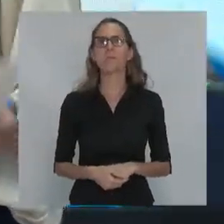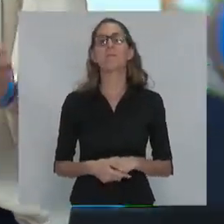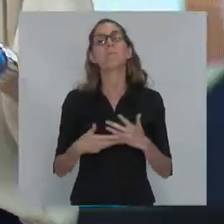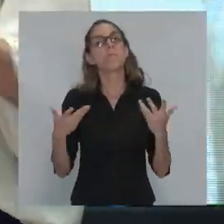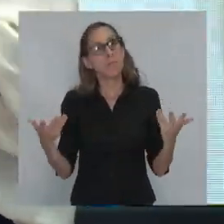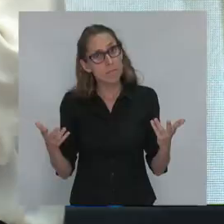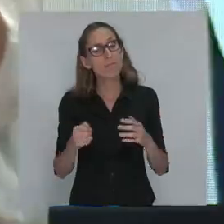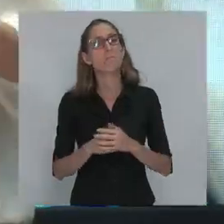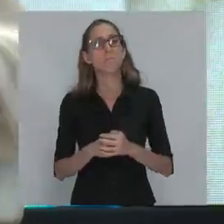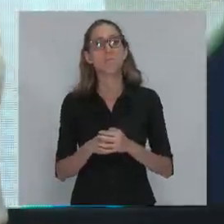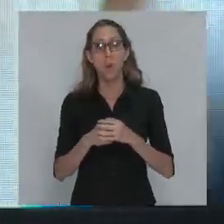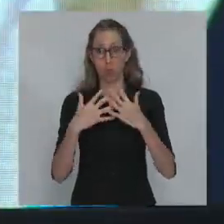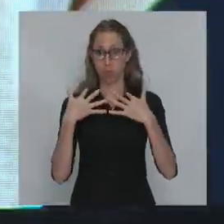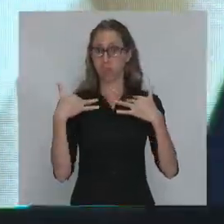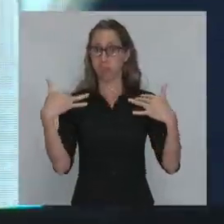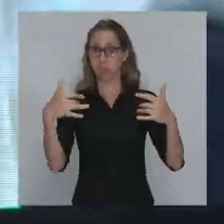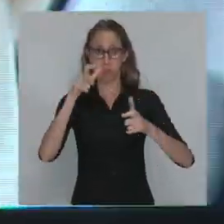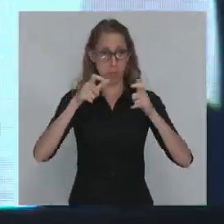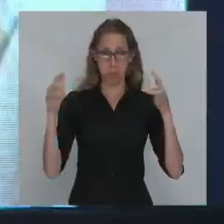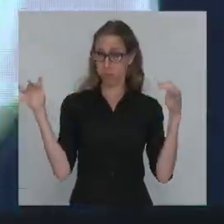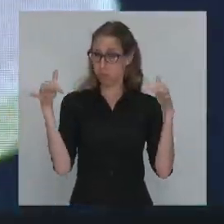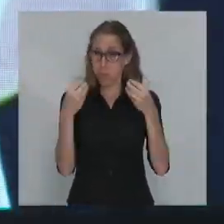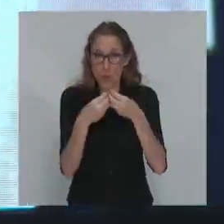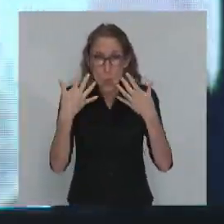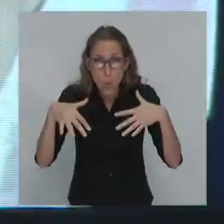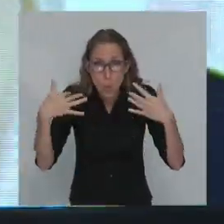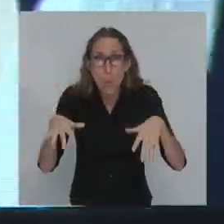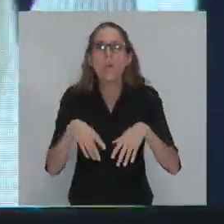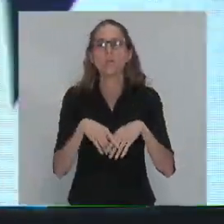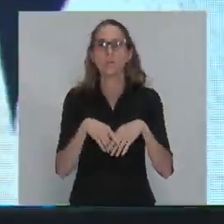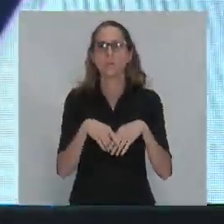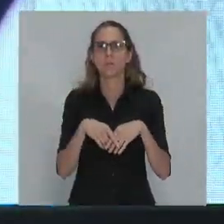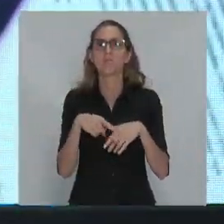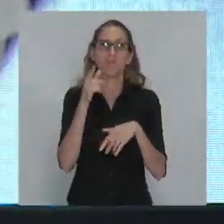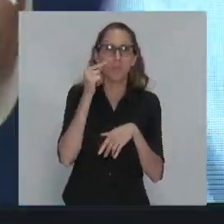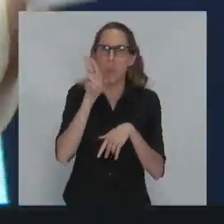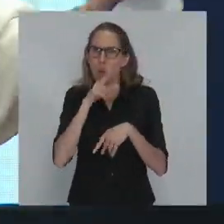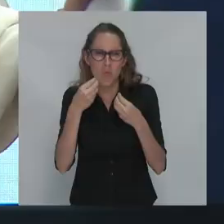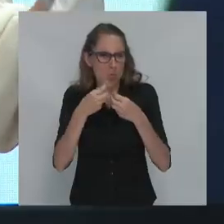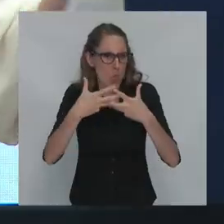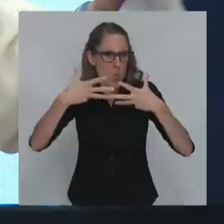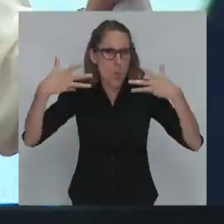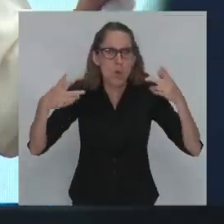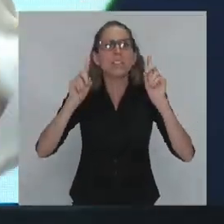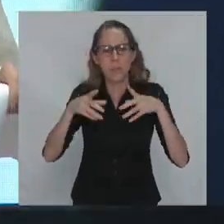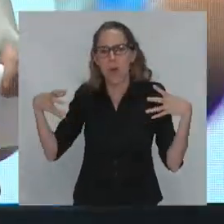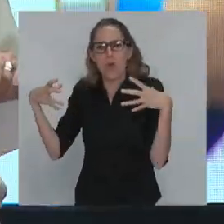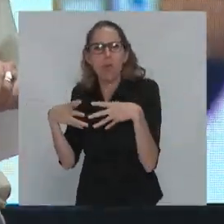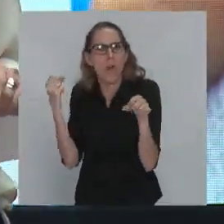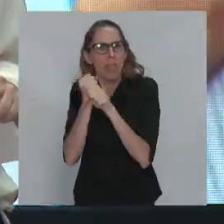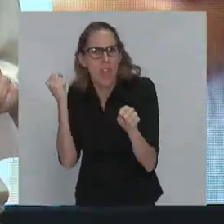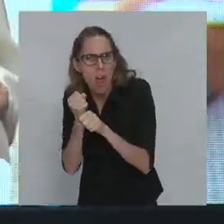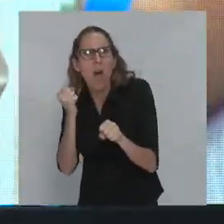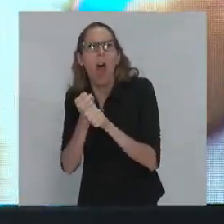Sin embargo, que seamos tantos en este foro, que seamos tantos y tantas en el movimiento de trabajadores